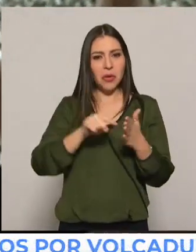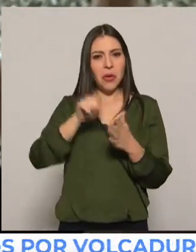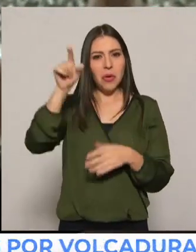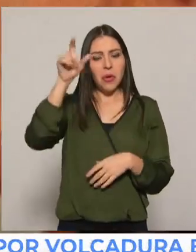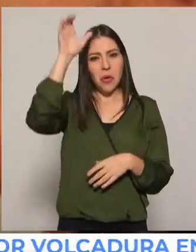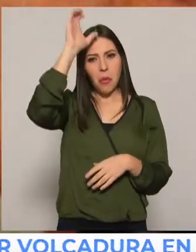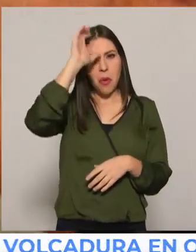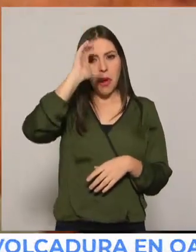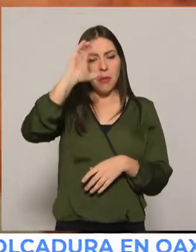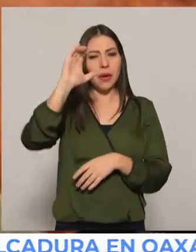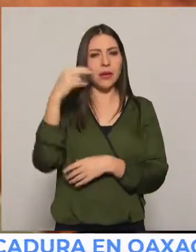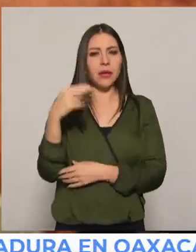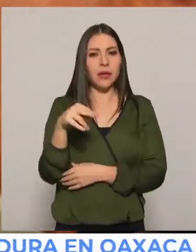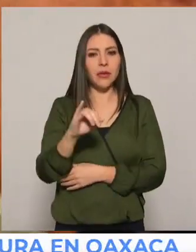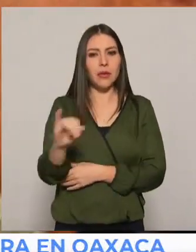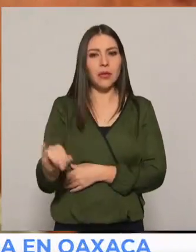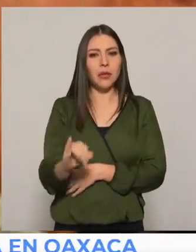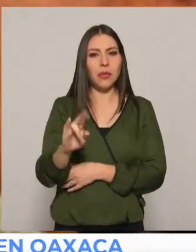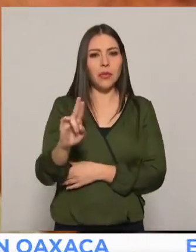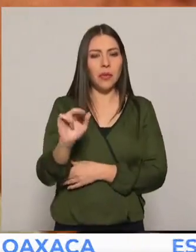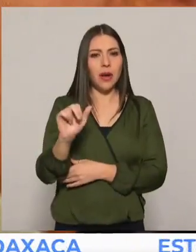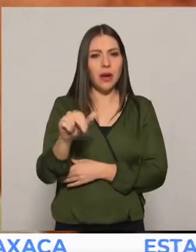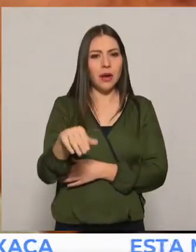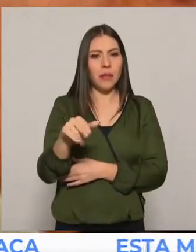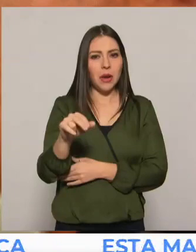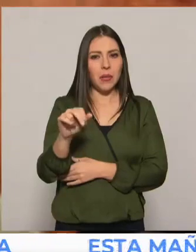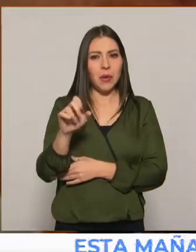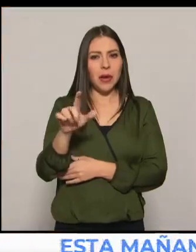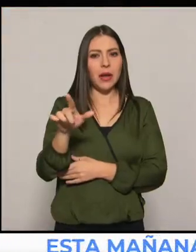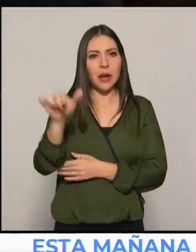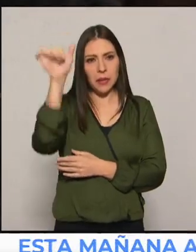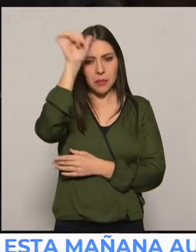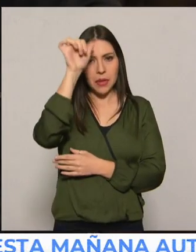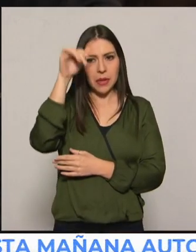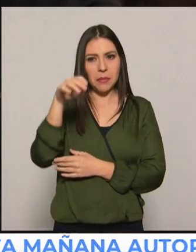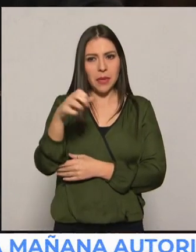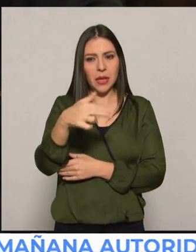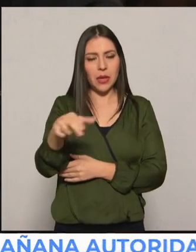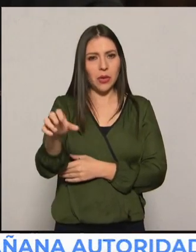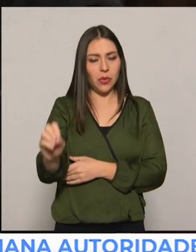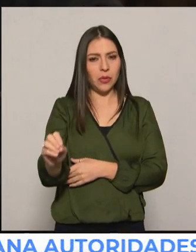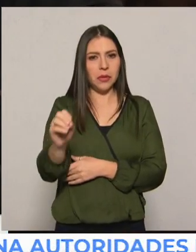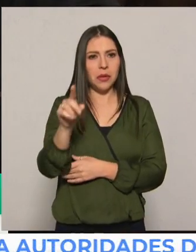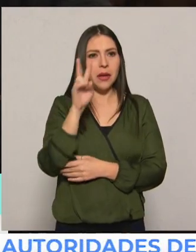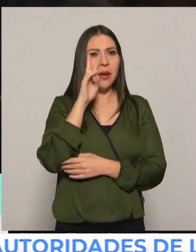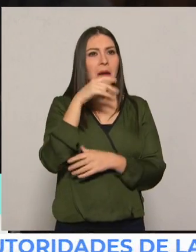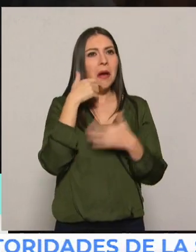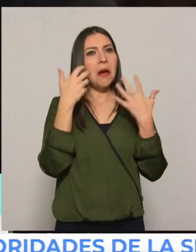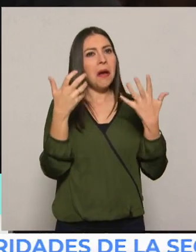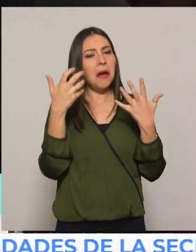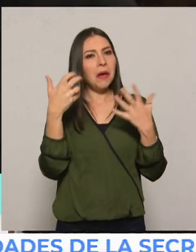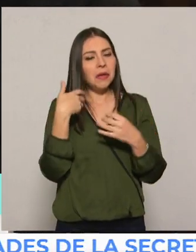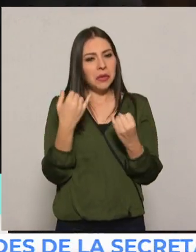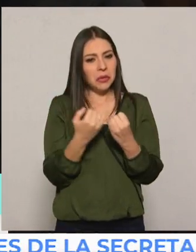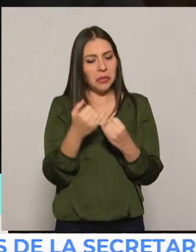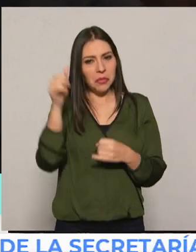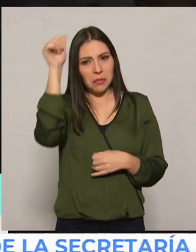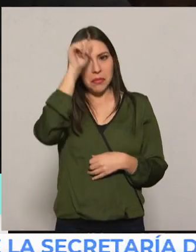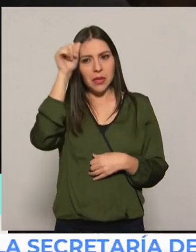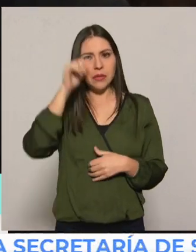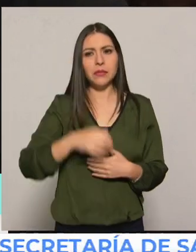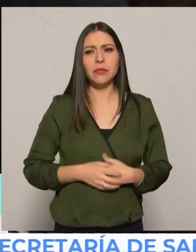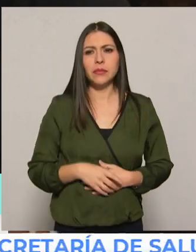Coahuila, Juan Manuel Rojas Martínez, mejor conocido como el Padre Meño. Sí, era una persona que de vista se miraba muy fino,